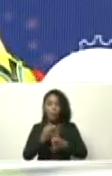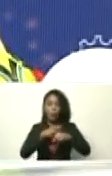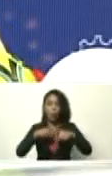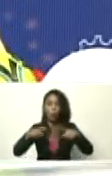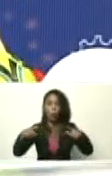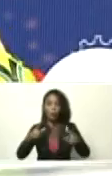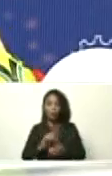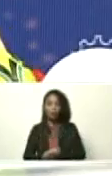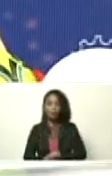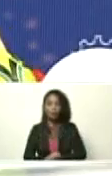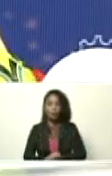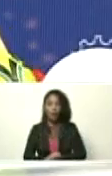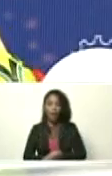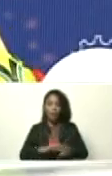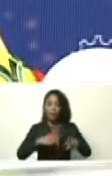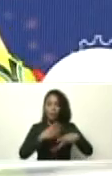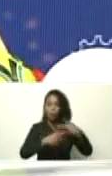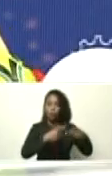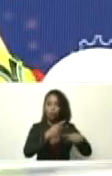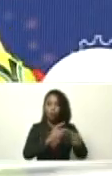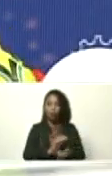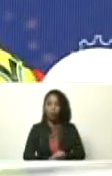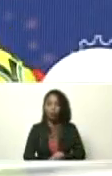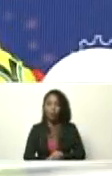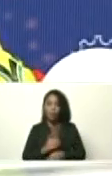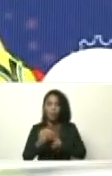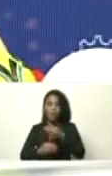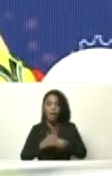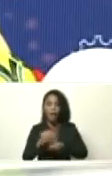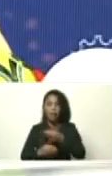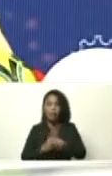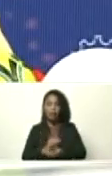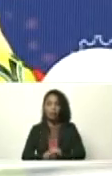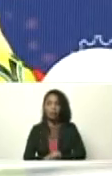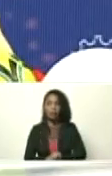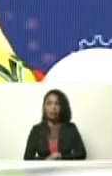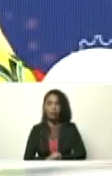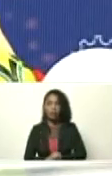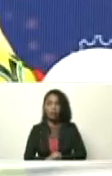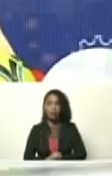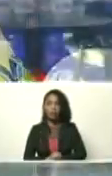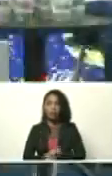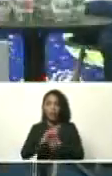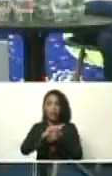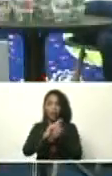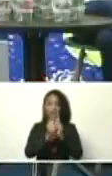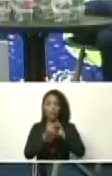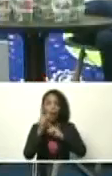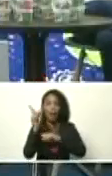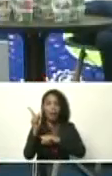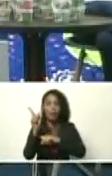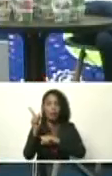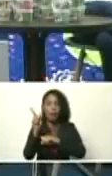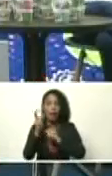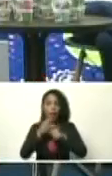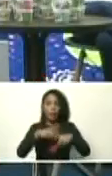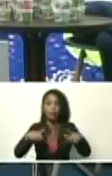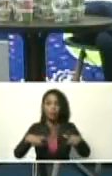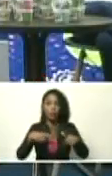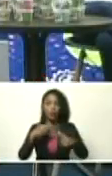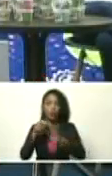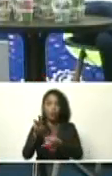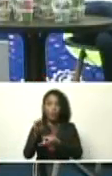crecimiento, de producción, de generación de riqueza, y convertir todo ese crecimiento y generación de